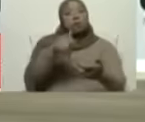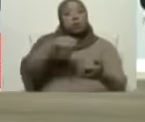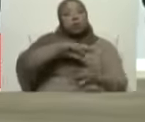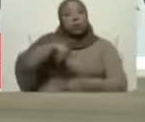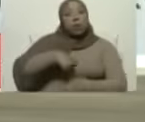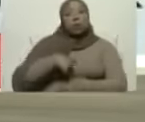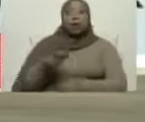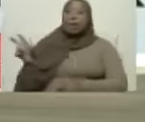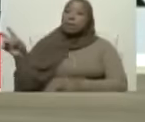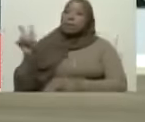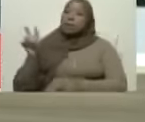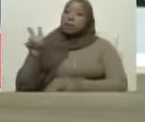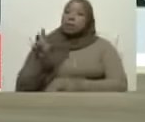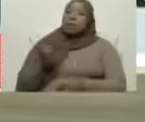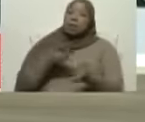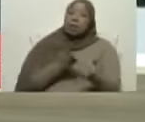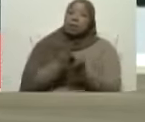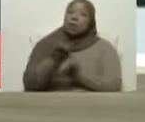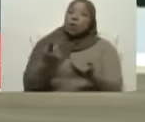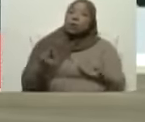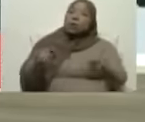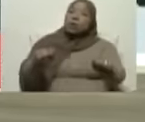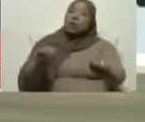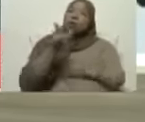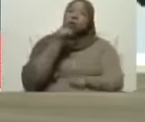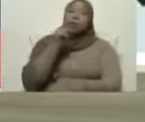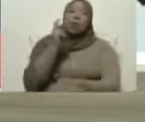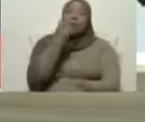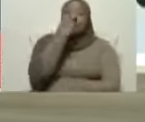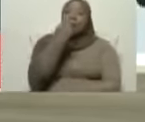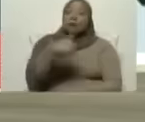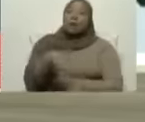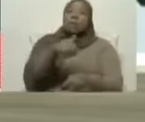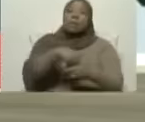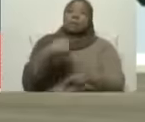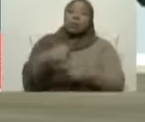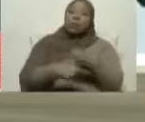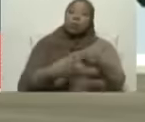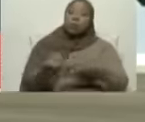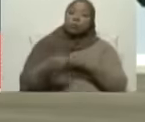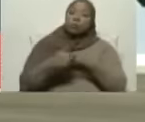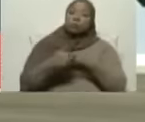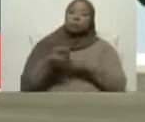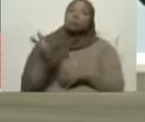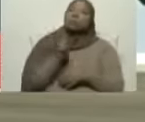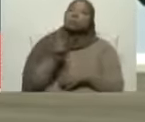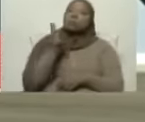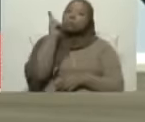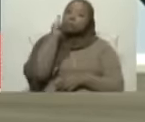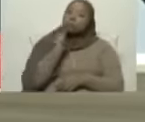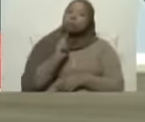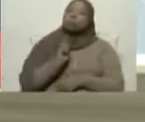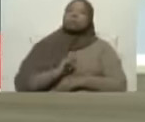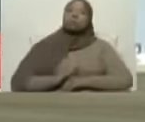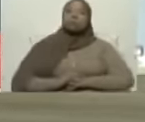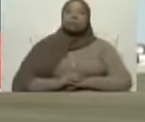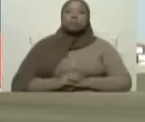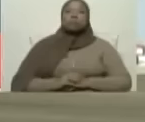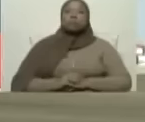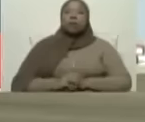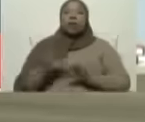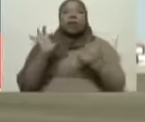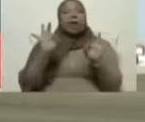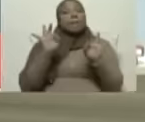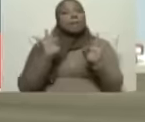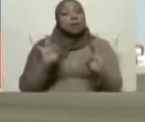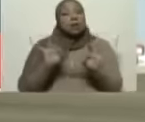país mientras se mantengan las sanciones genocidas contra la República Bolivariana de Venezuela y